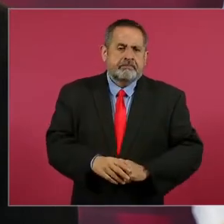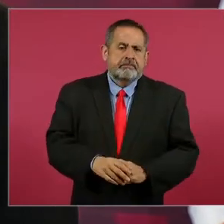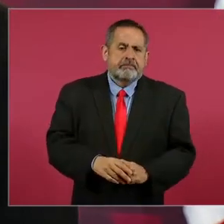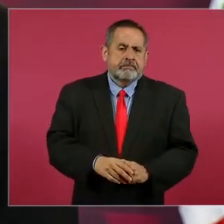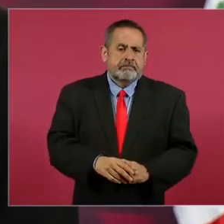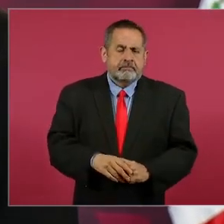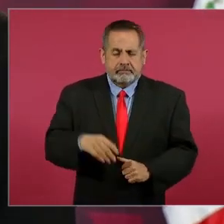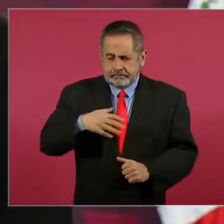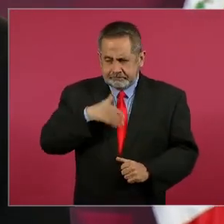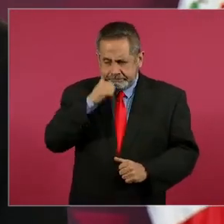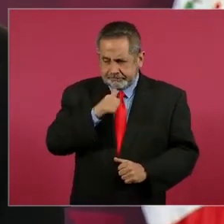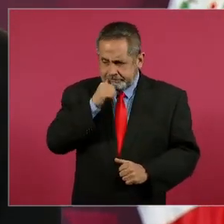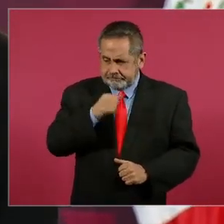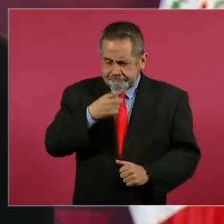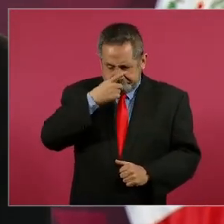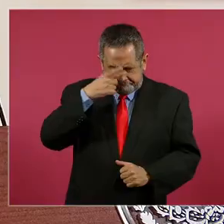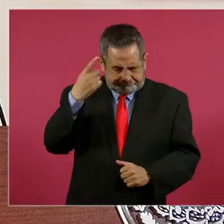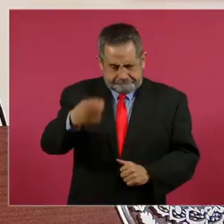sostengo,